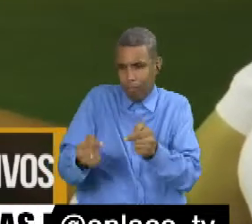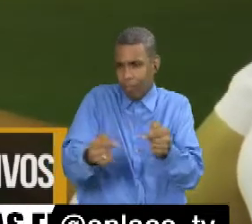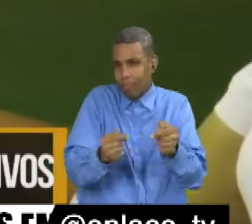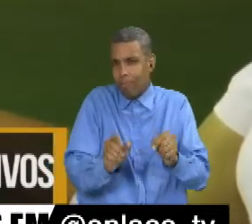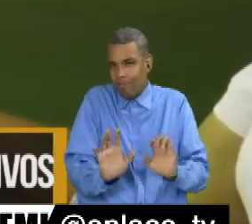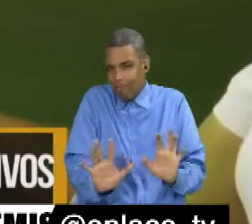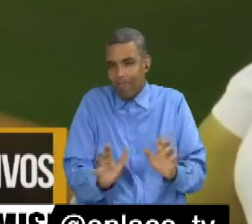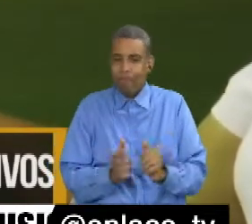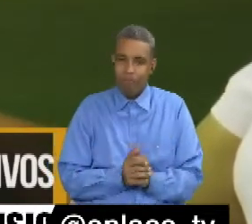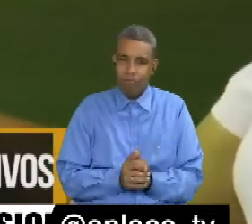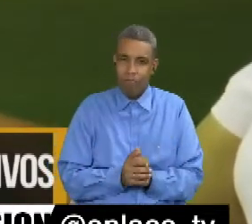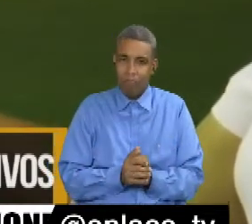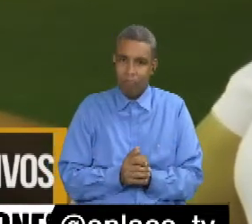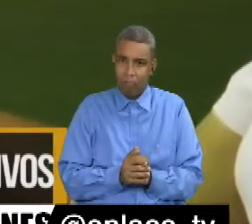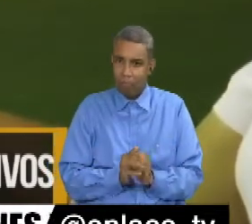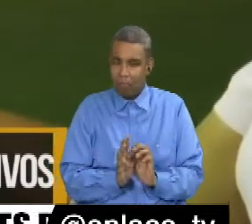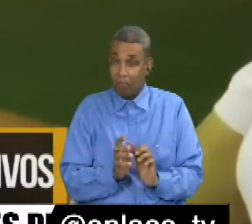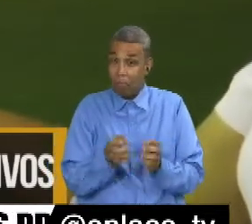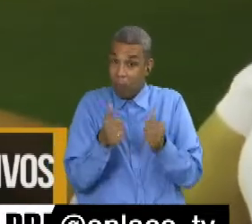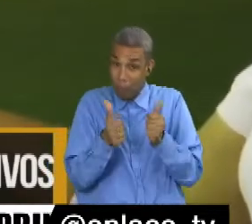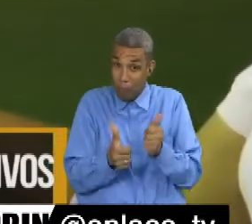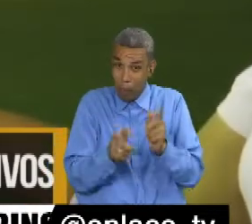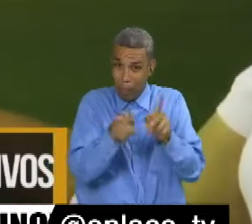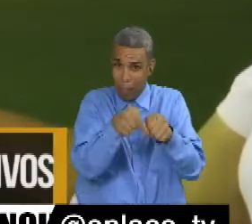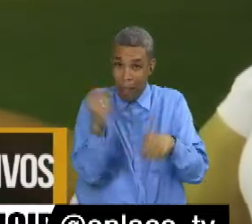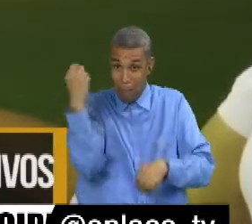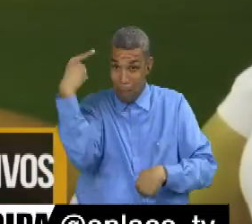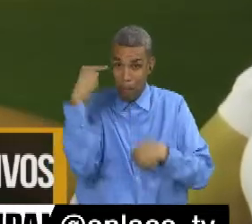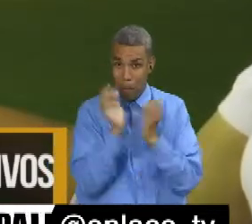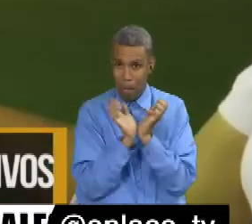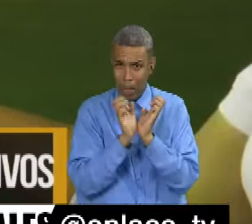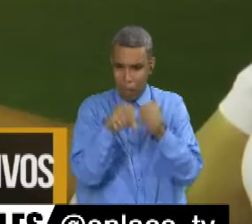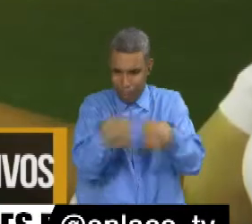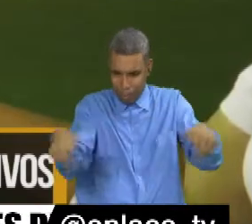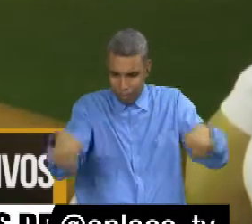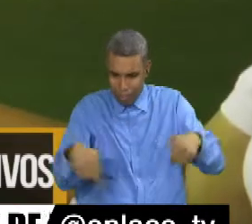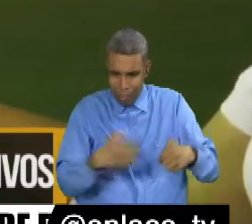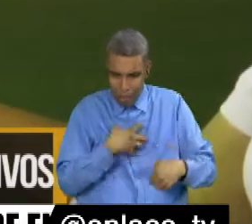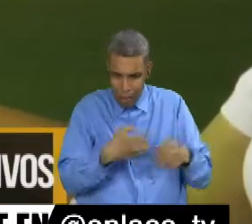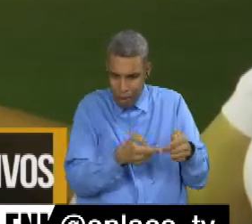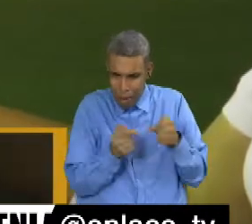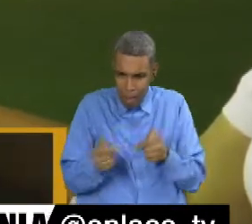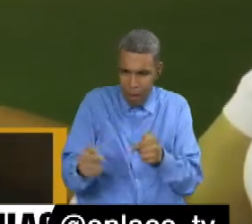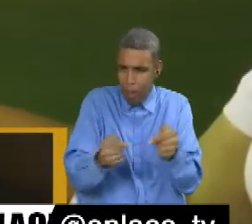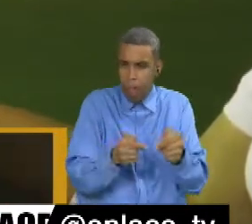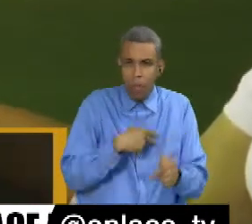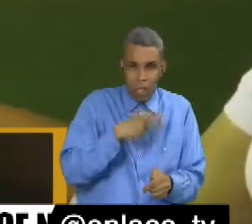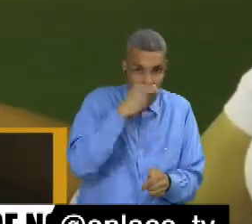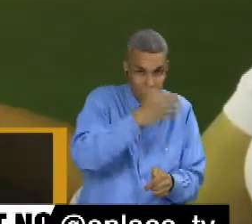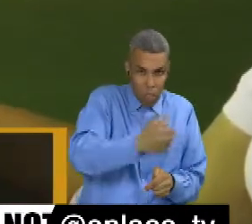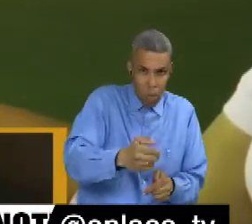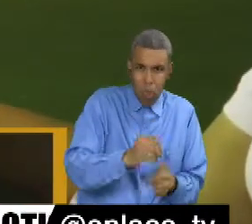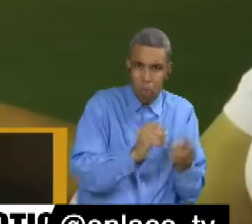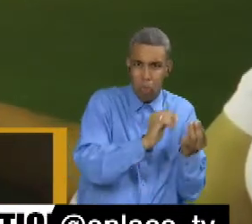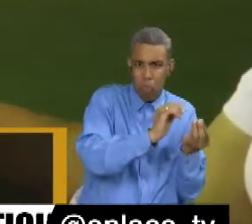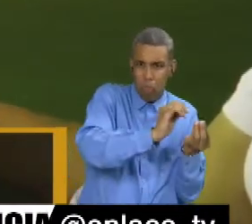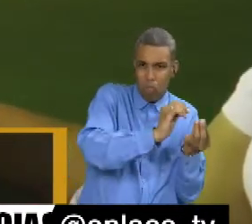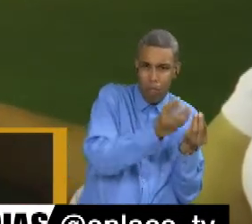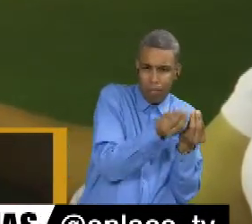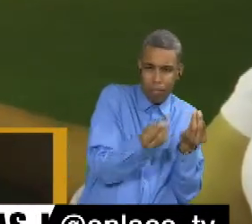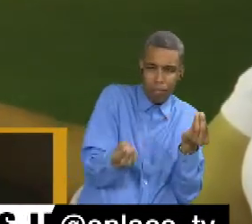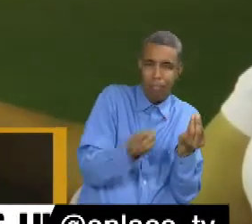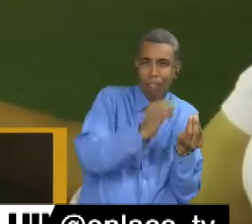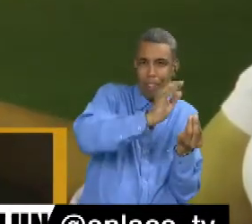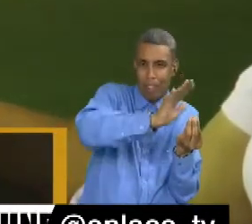pues en el Templo de Fútbol estamos jugando con la categoría 5, 7 y 9 y también al igual estamos haciendo un buen proceso y